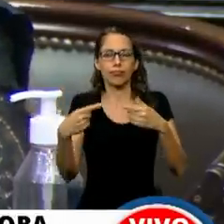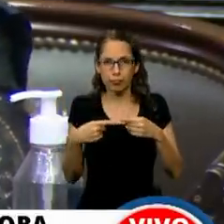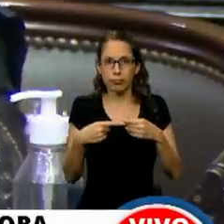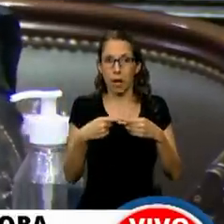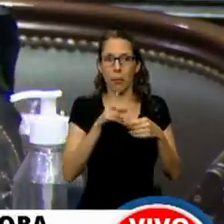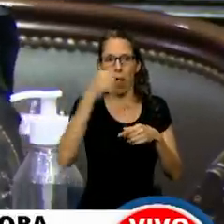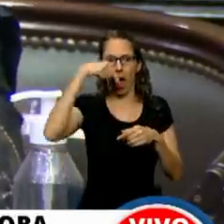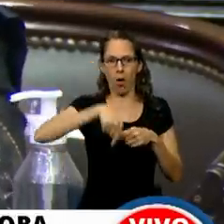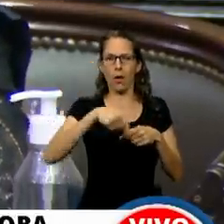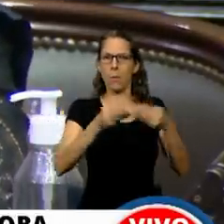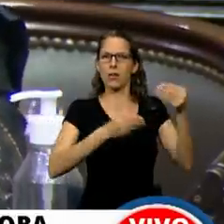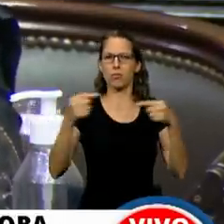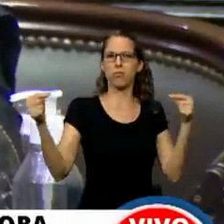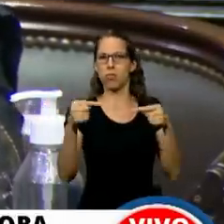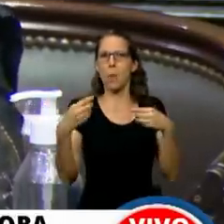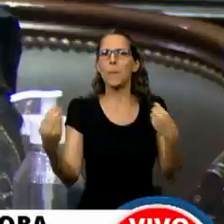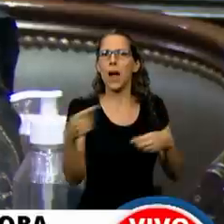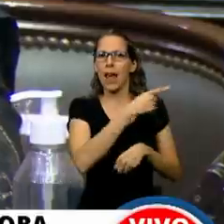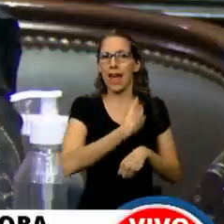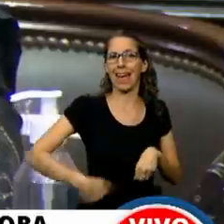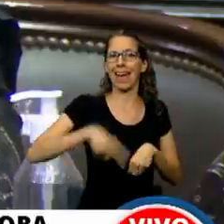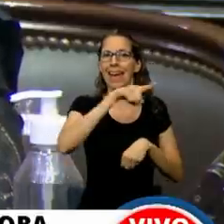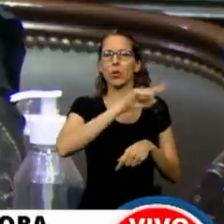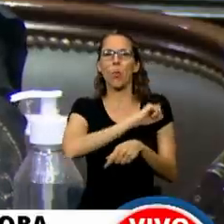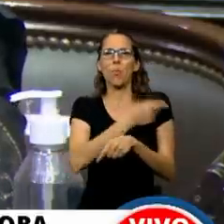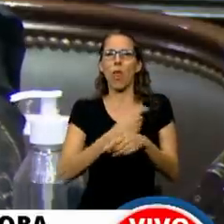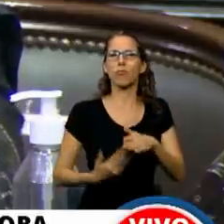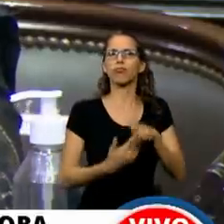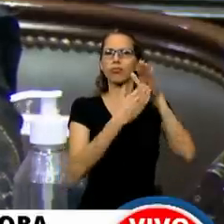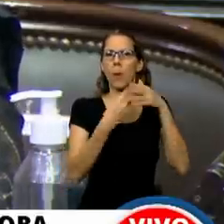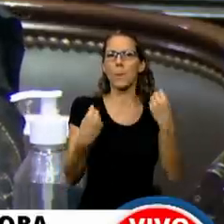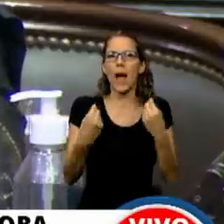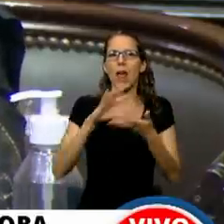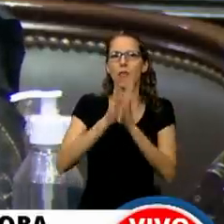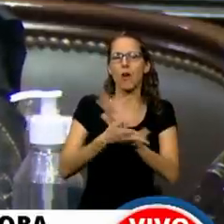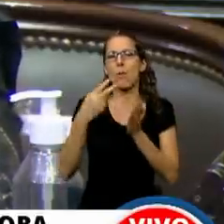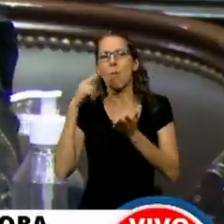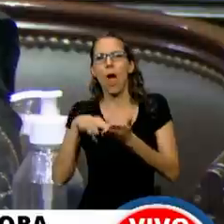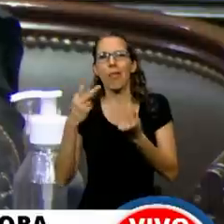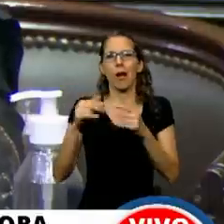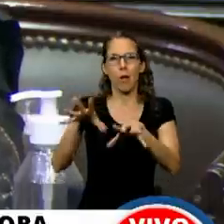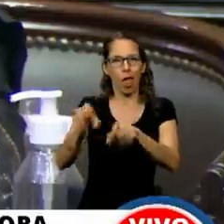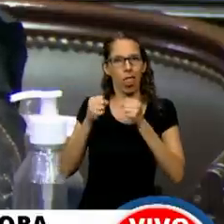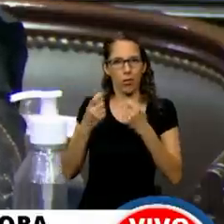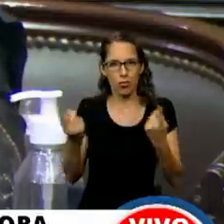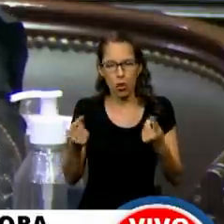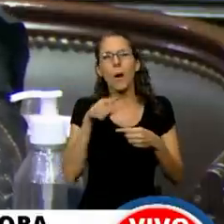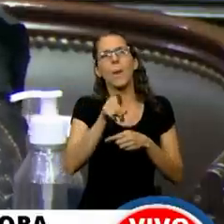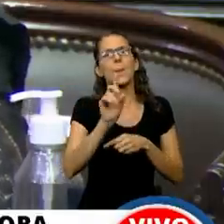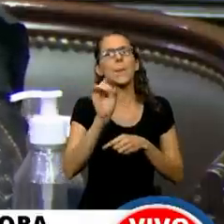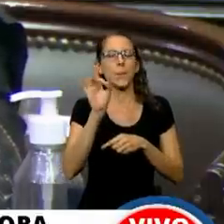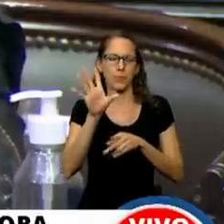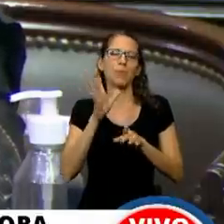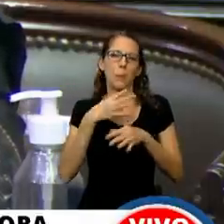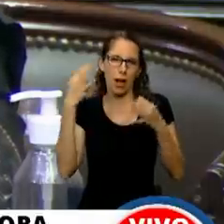facultades al poder ejecutivo para que pueda incrementar los derechos de retención lo que comúnmente nosotros denominamos derechos de importancia